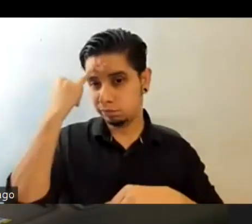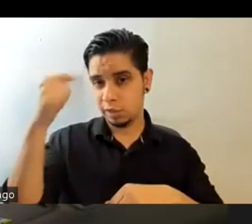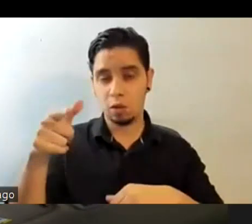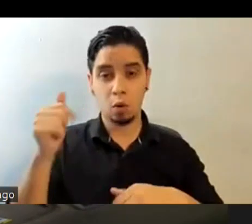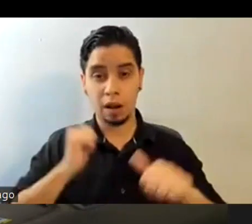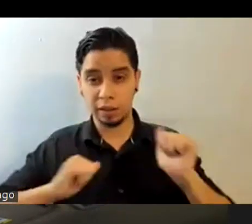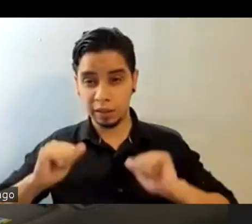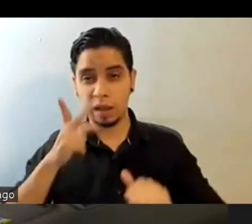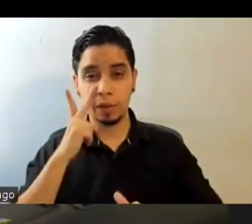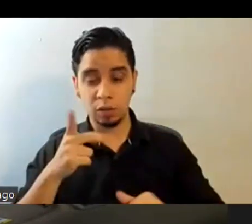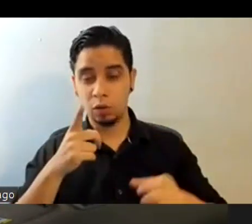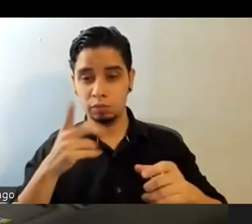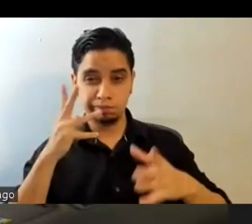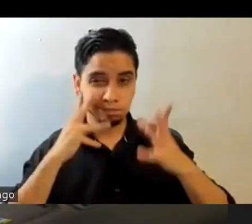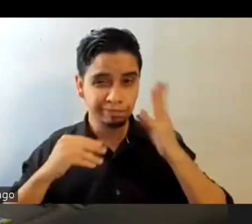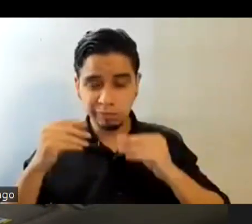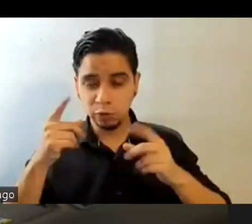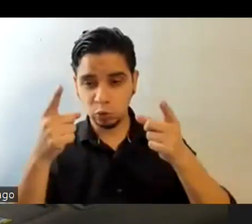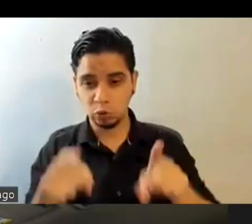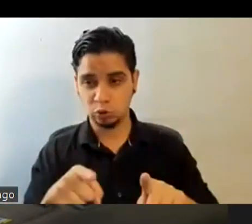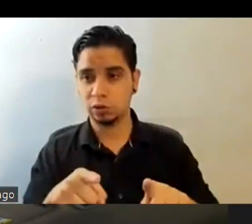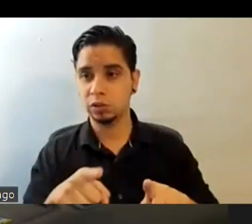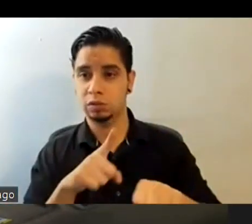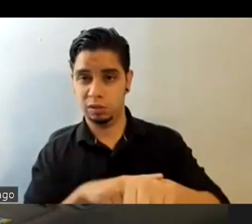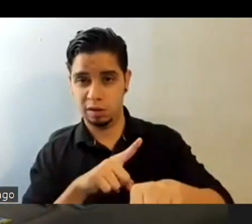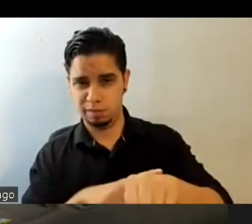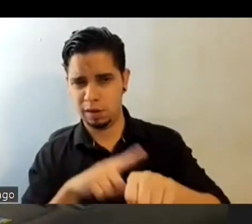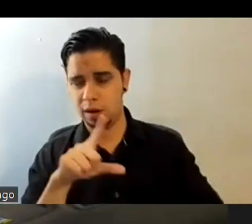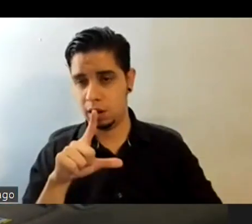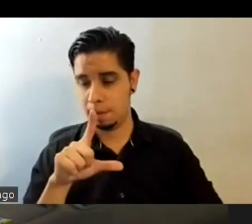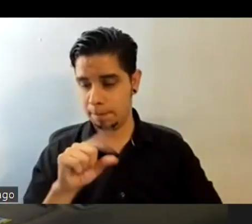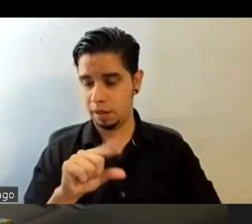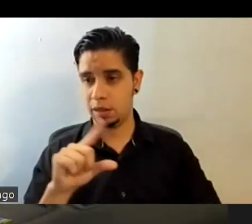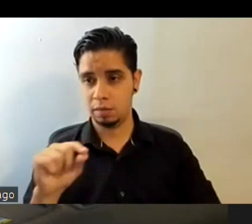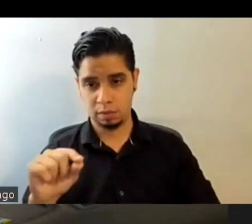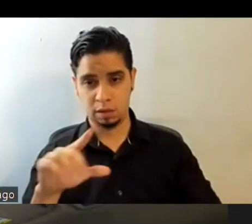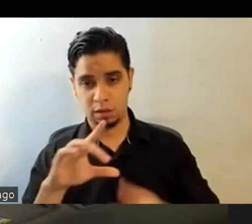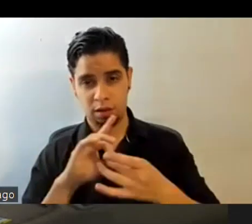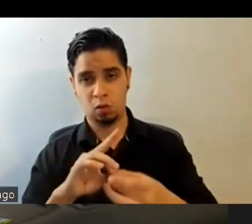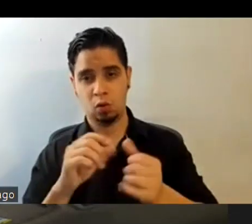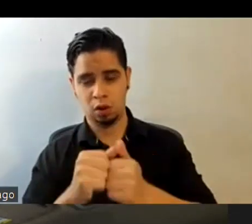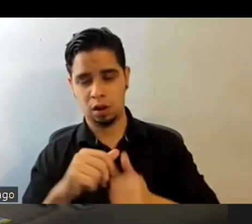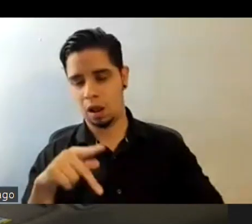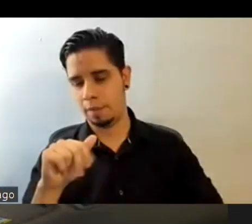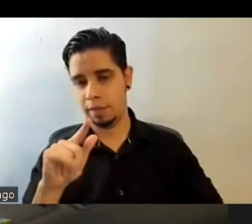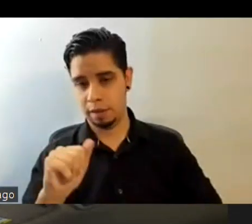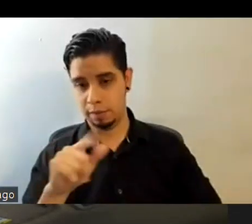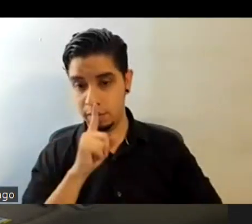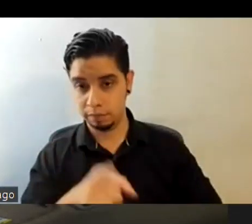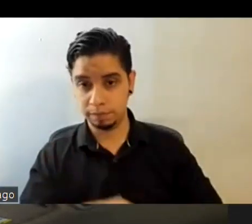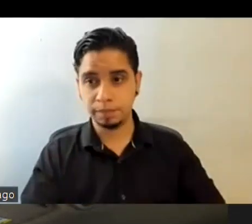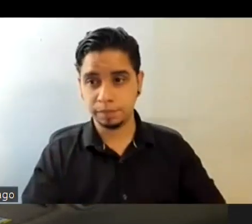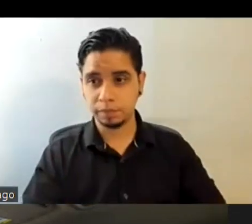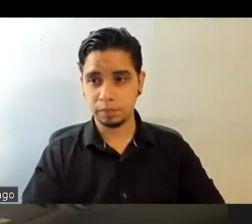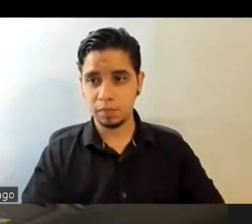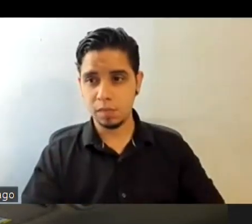viendo, ¿verdad? Lo que vivió en el 2020 a raíz de la pandemia y la cuarentena. O sea que